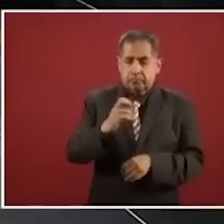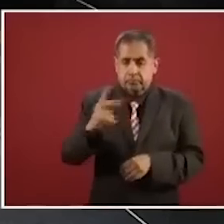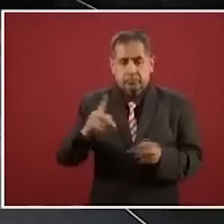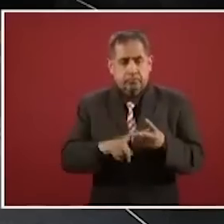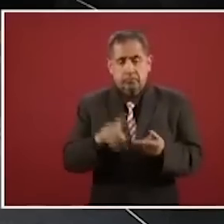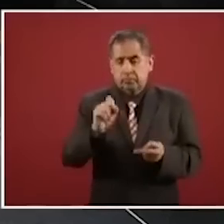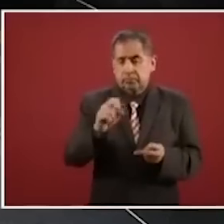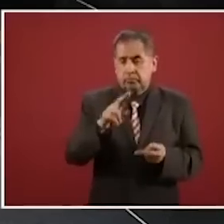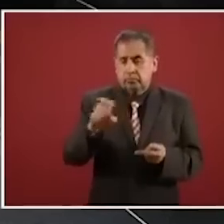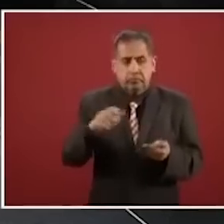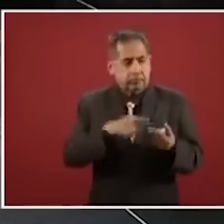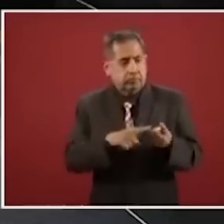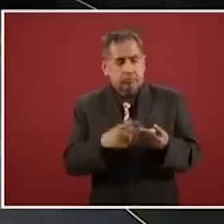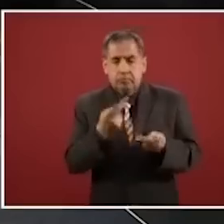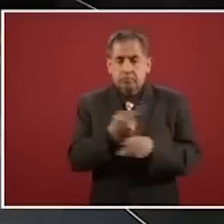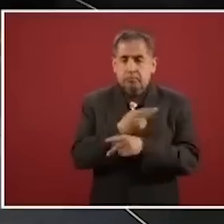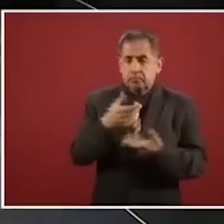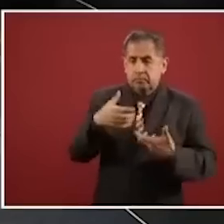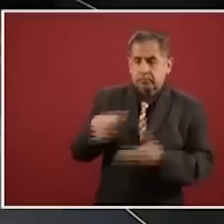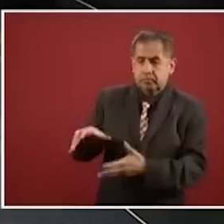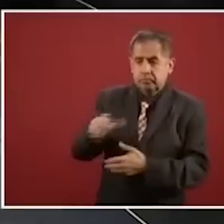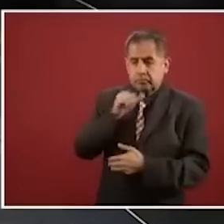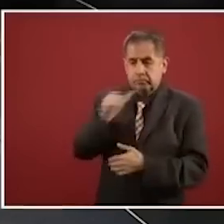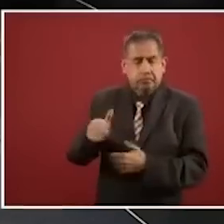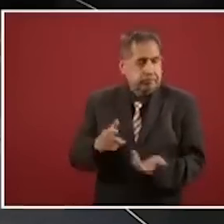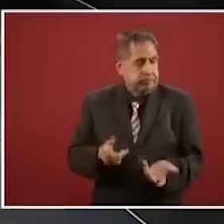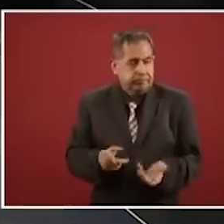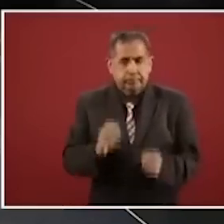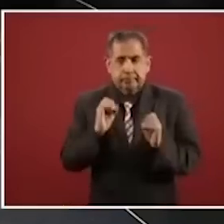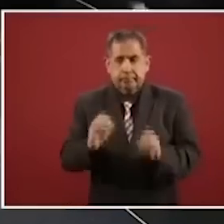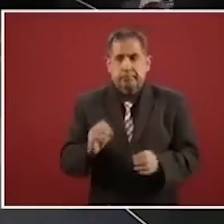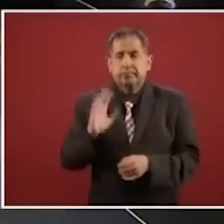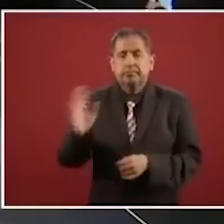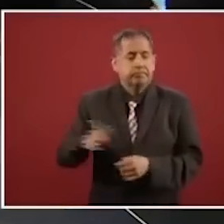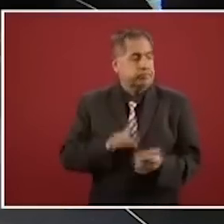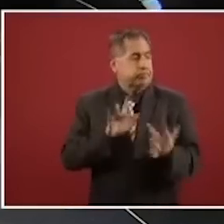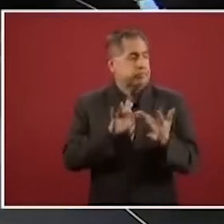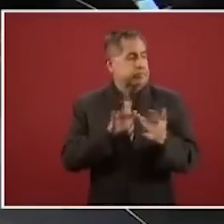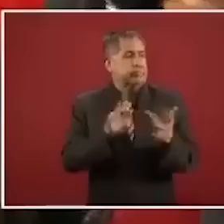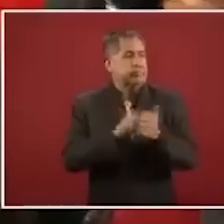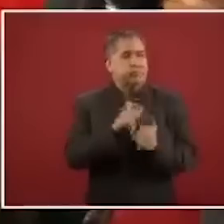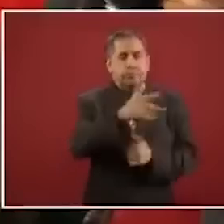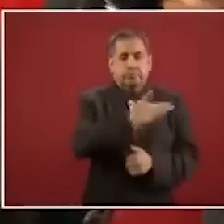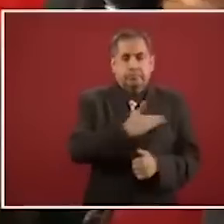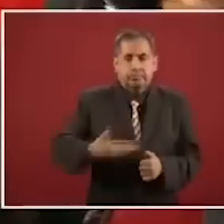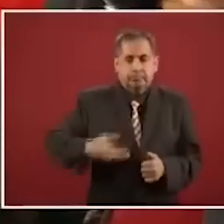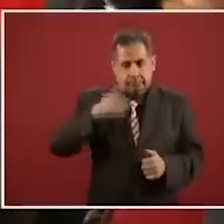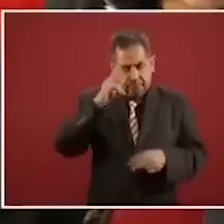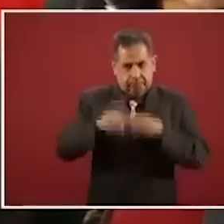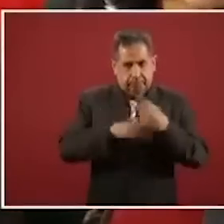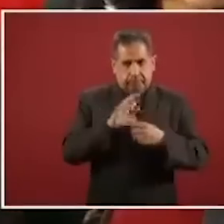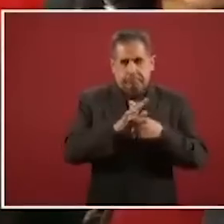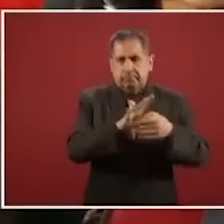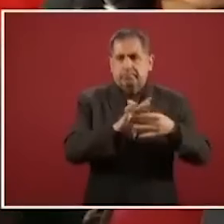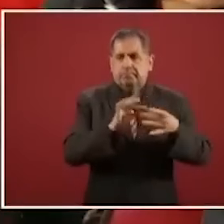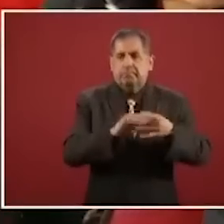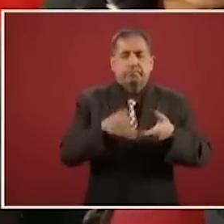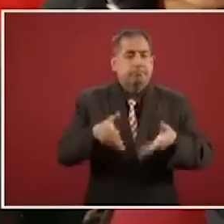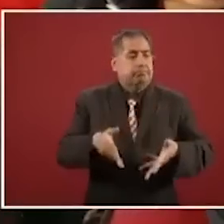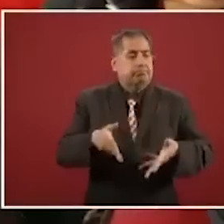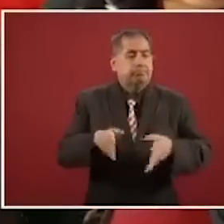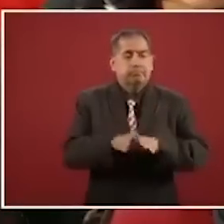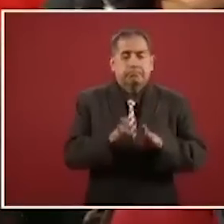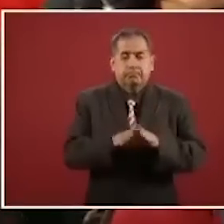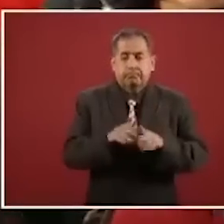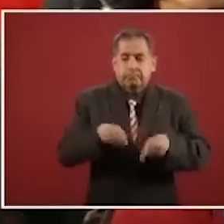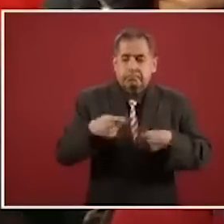Exteriores, nada han recibido. Incluso se han dirigido ya al presidente para que disponga que estas dependencias